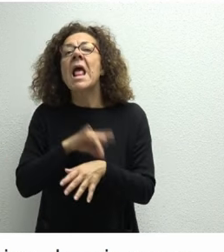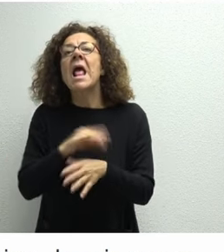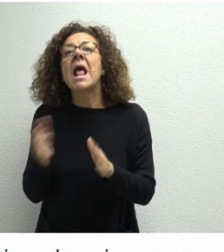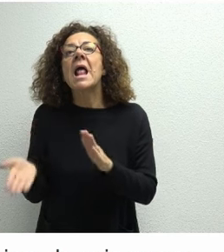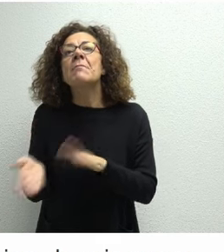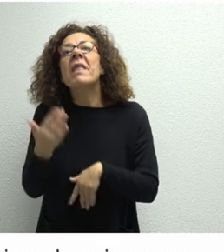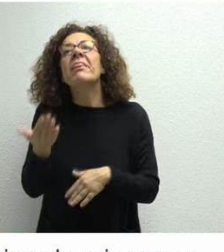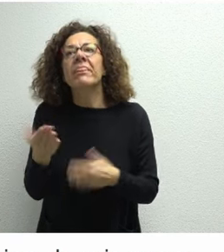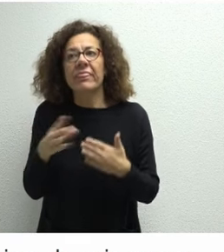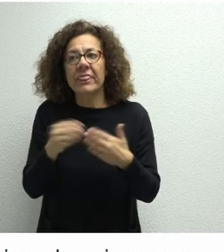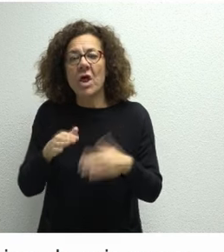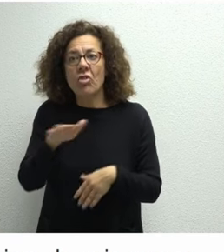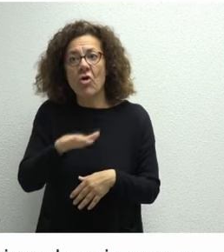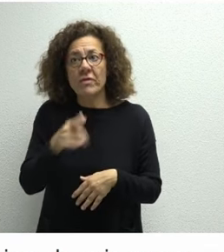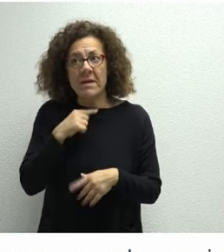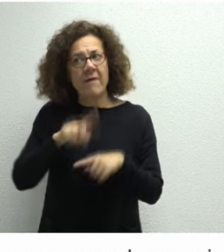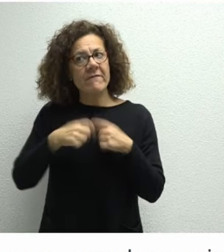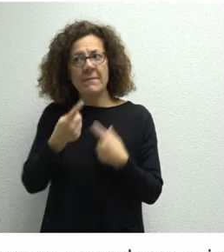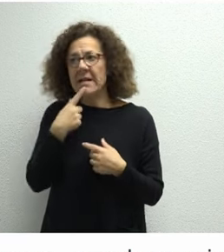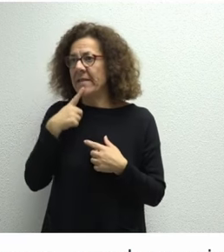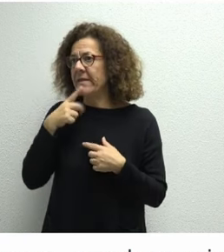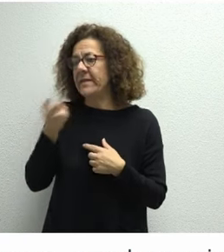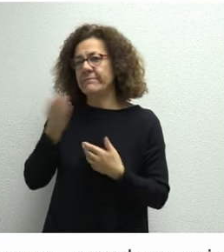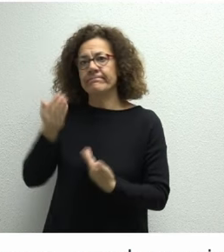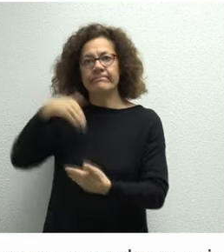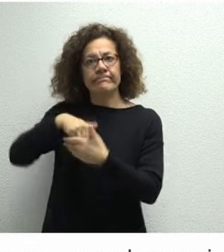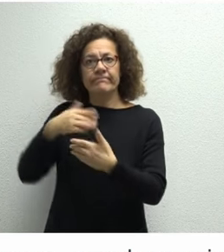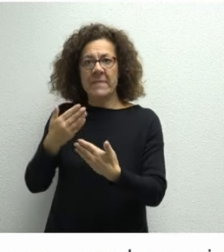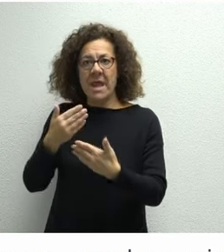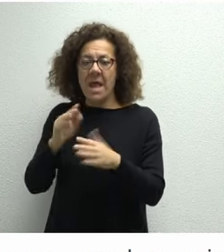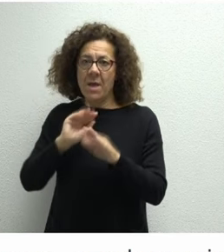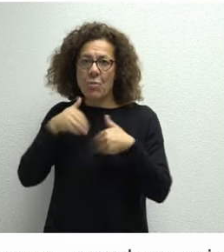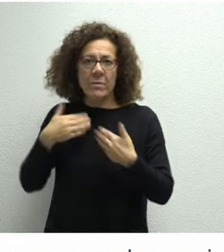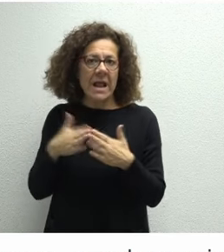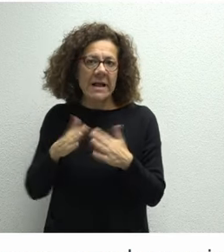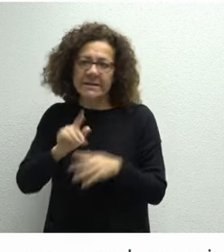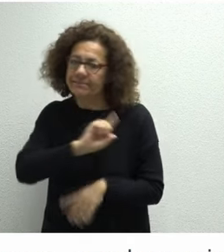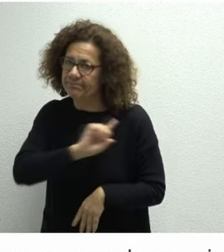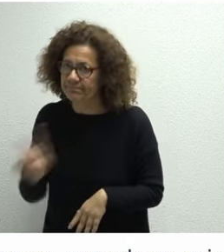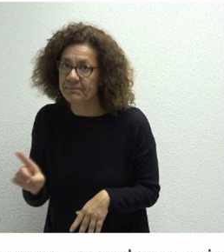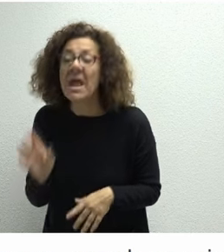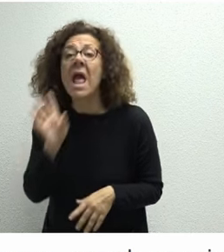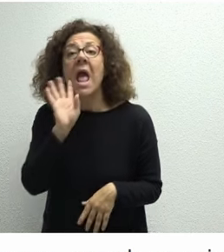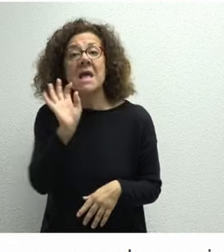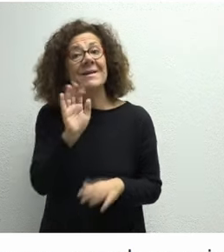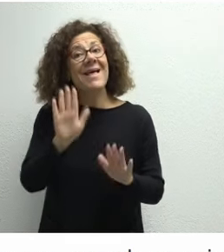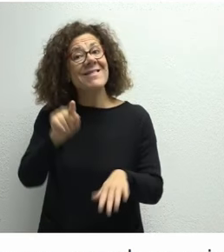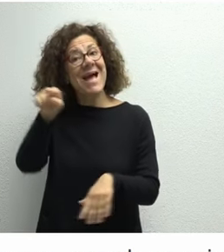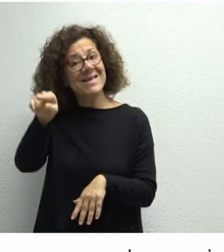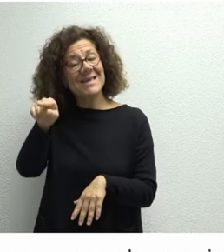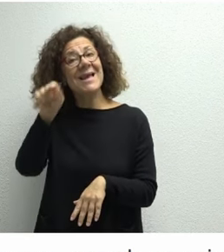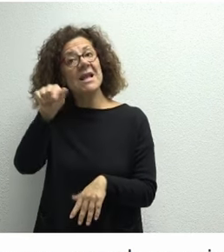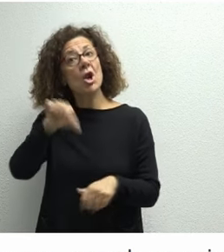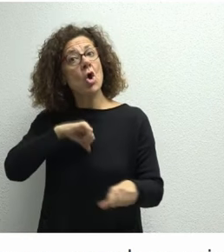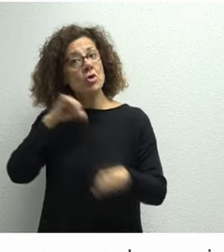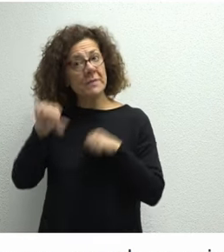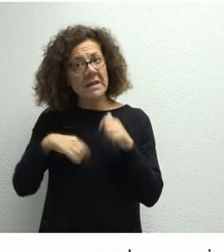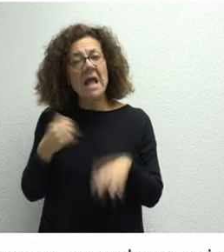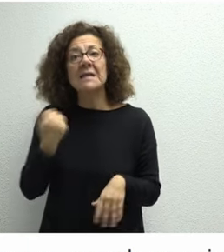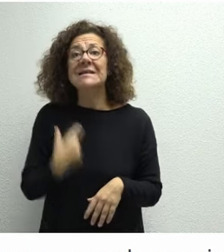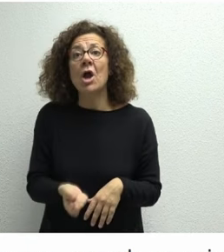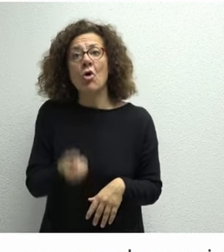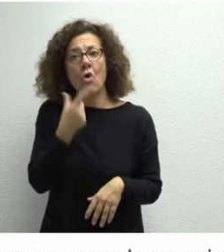que a su casa no vuelve porque no pueden contener la situación es verdad que estando allí eh en el hospital había dejado de